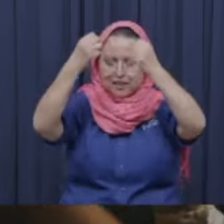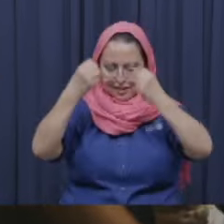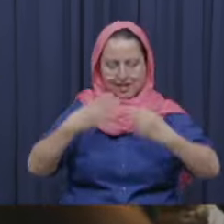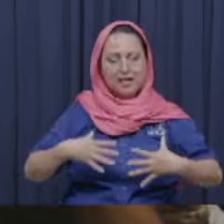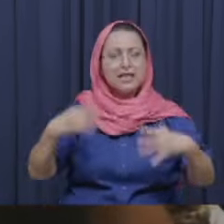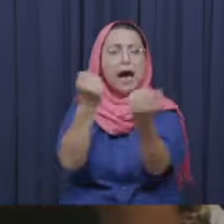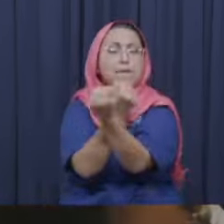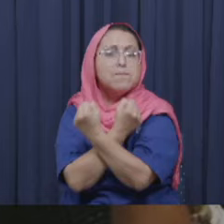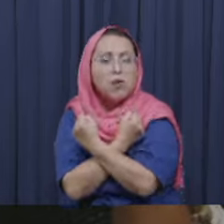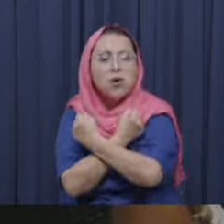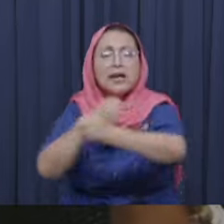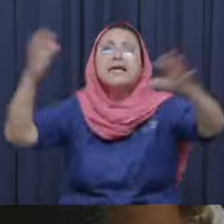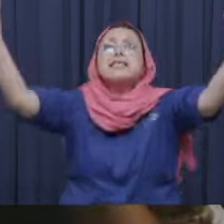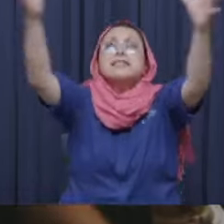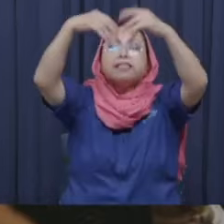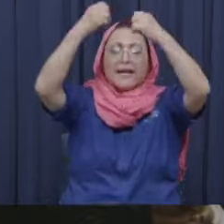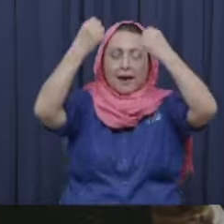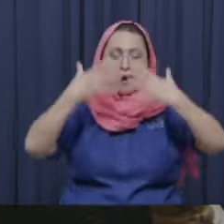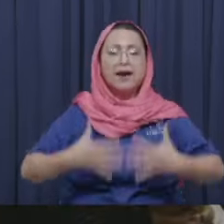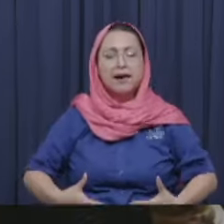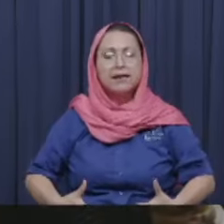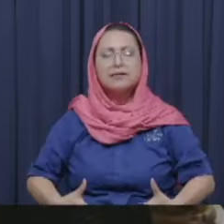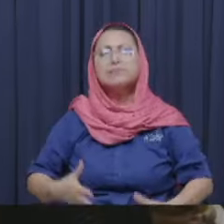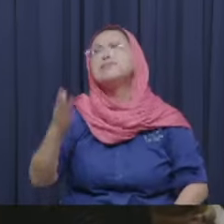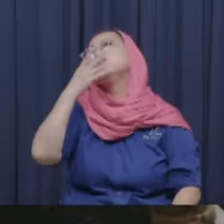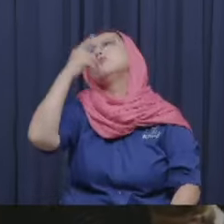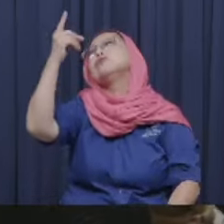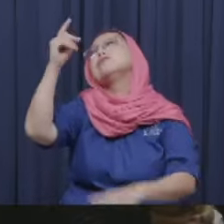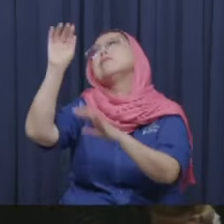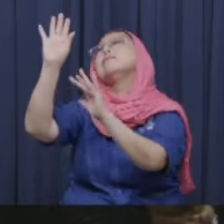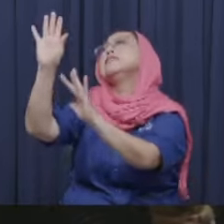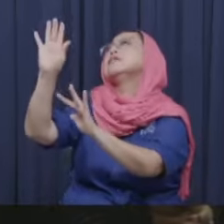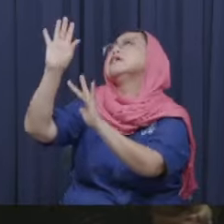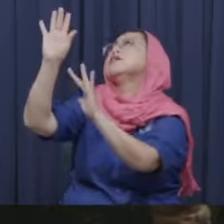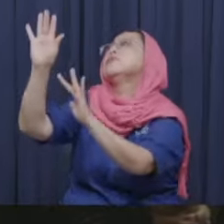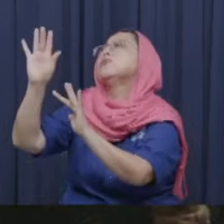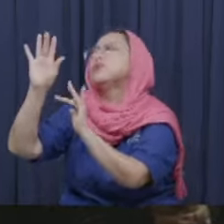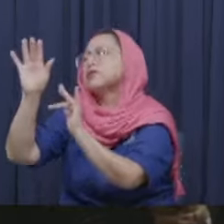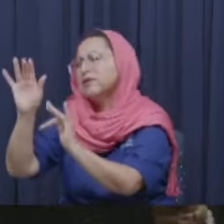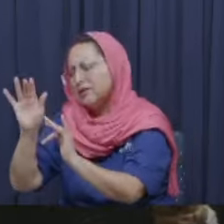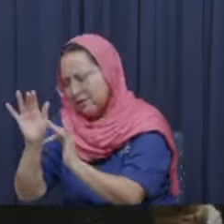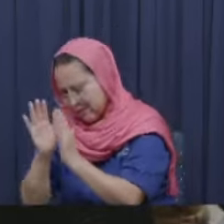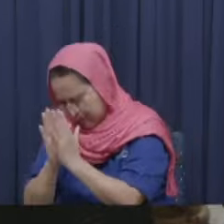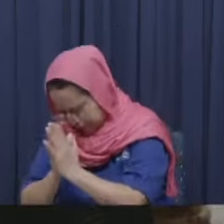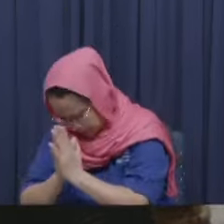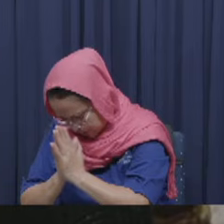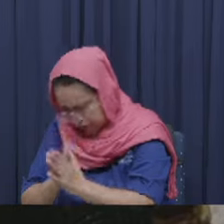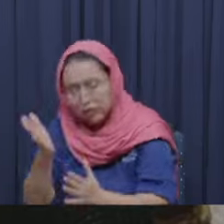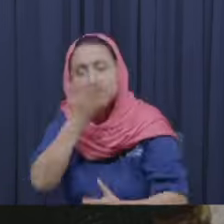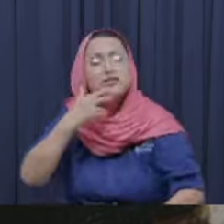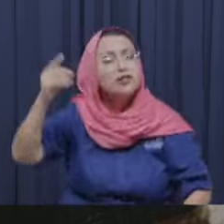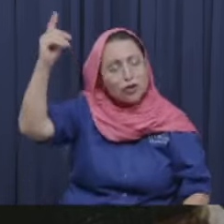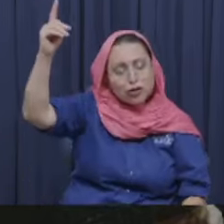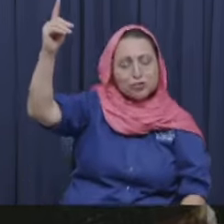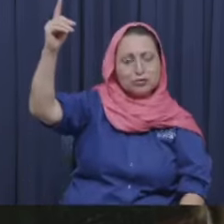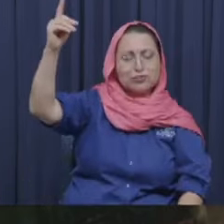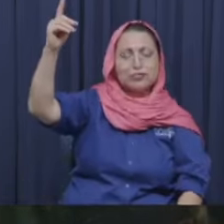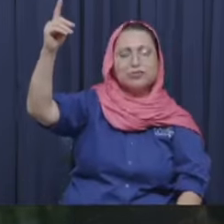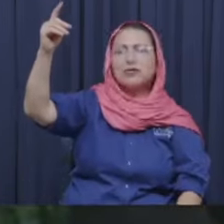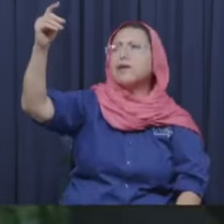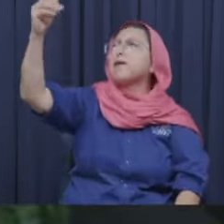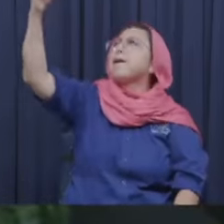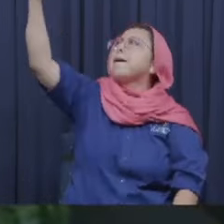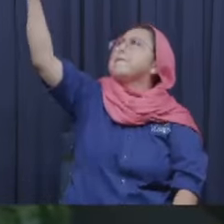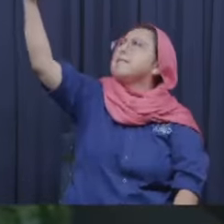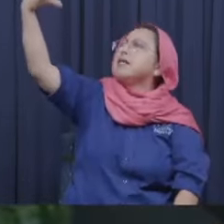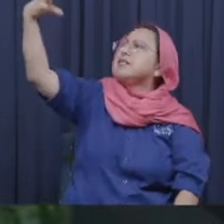amor. Oh, en el nombre de Jesús, ten misericordia, ten misericordia, ten misericordia.